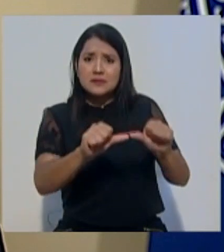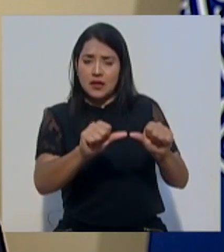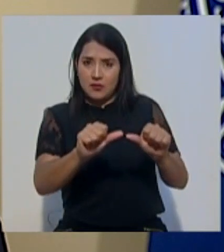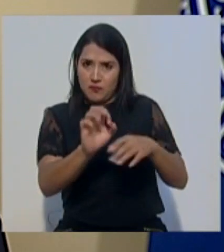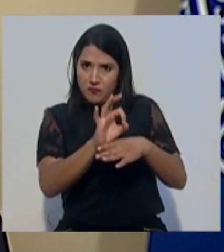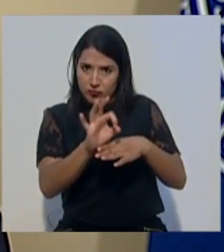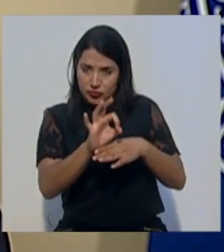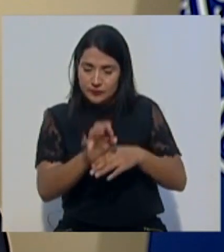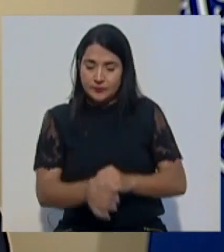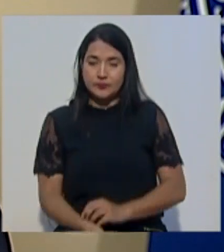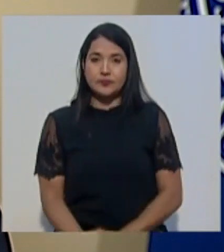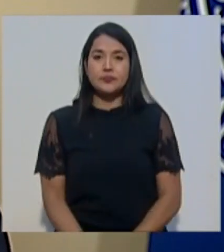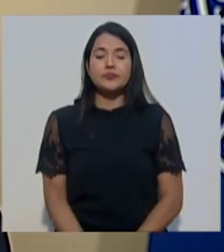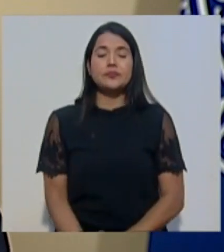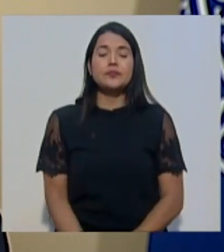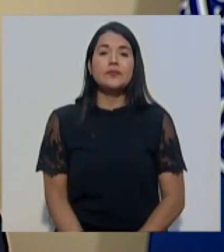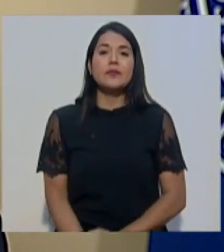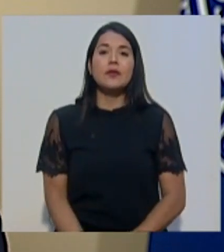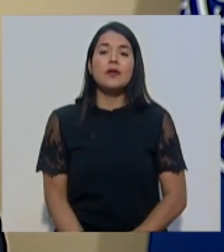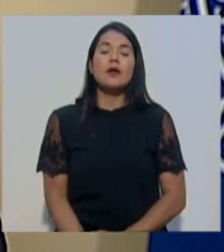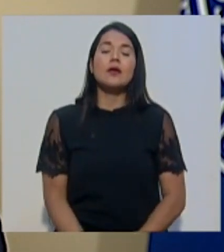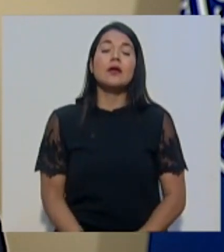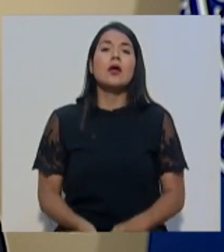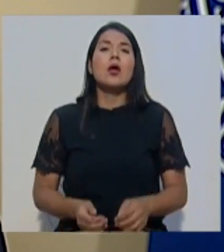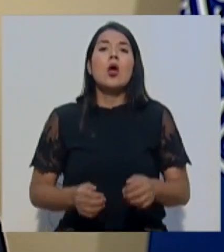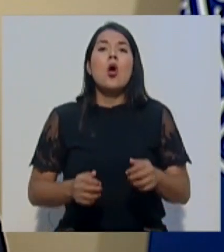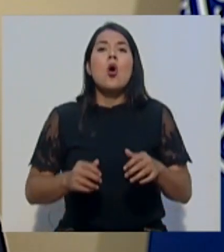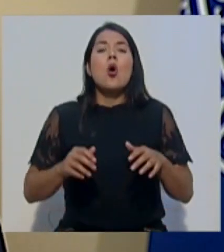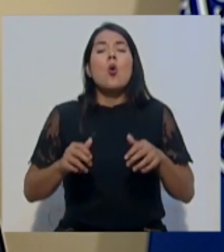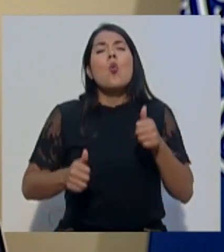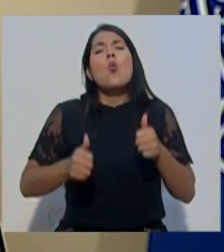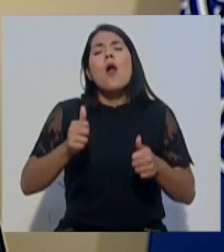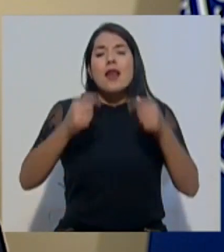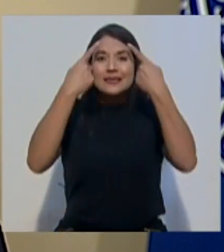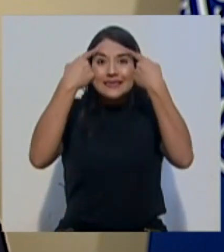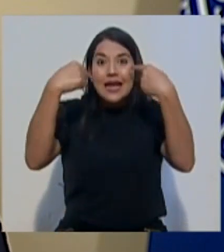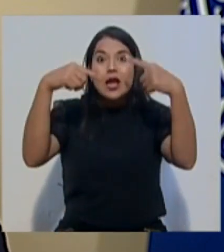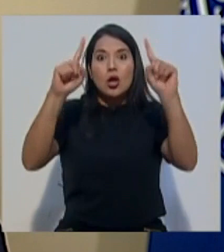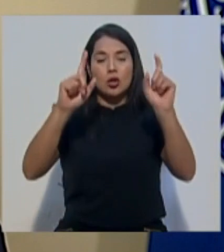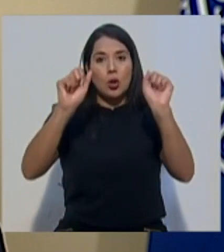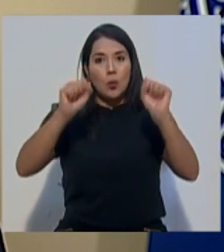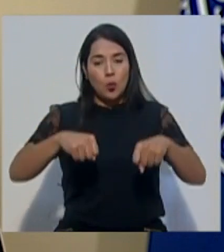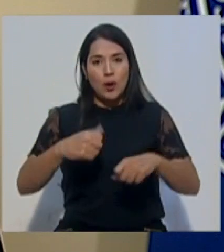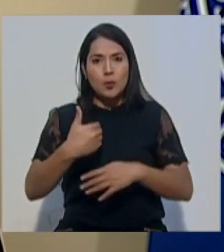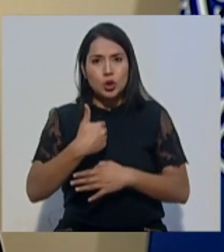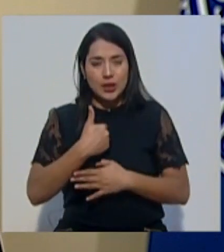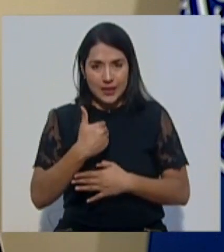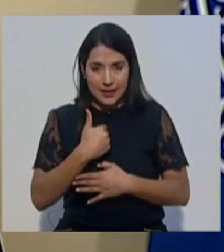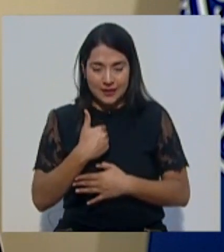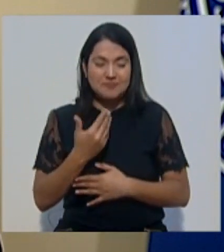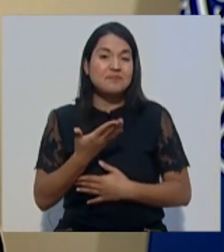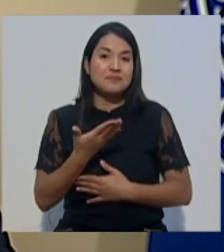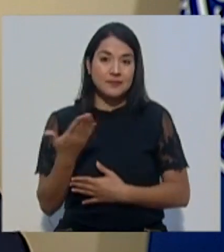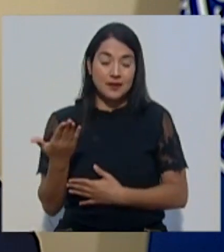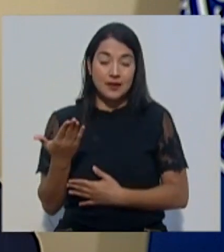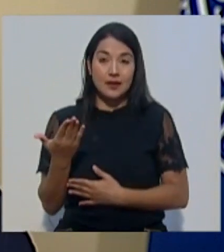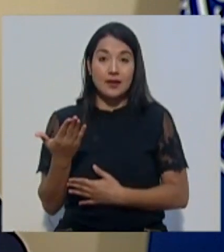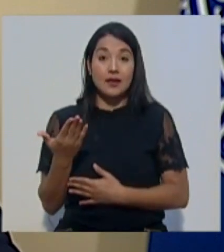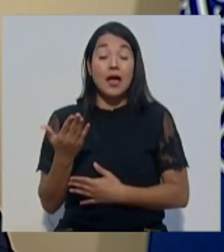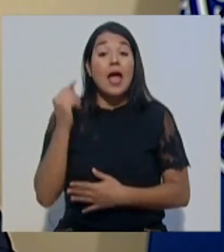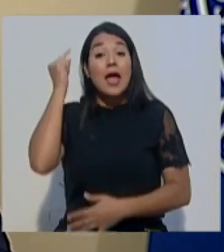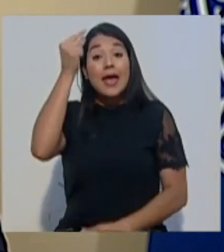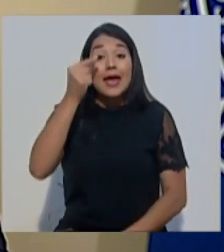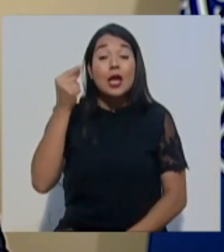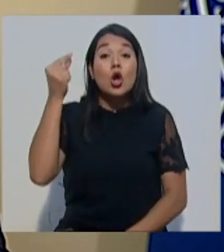etapa. ¿Cuál es el éxito de esto? El éxito para ello es que